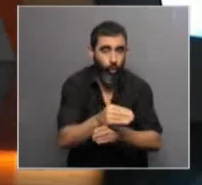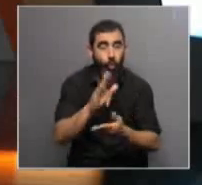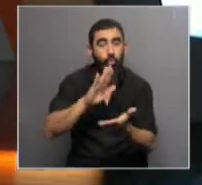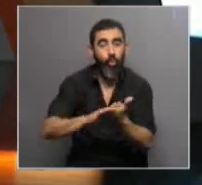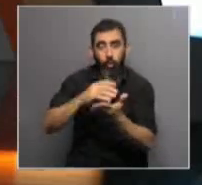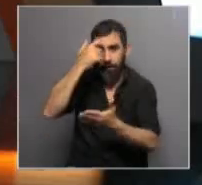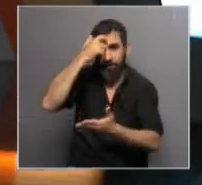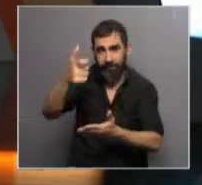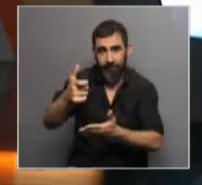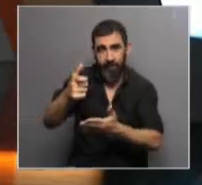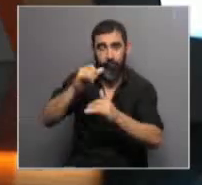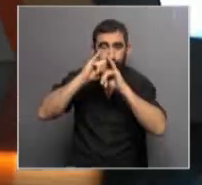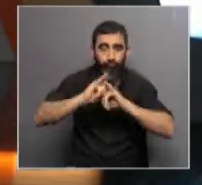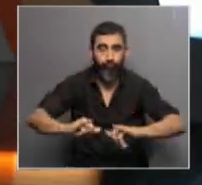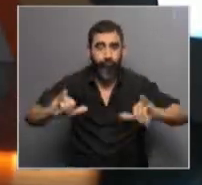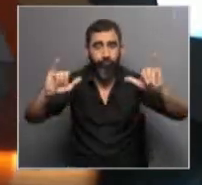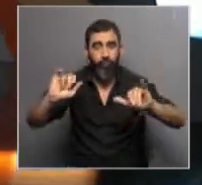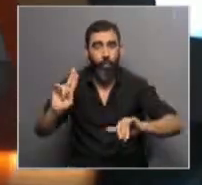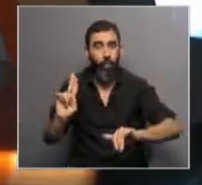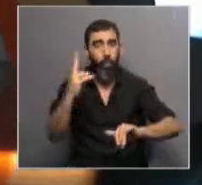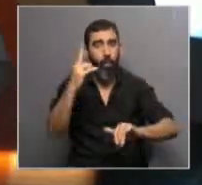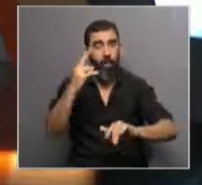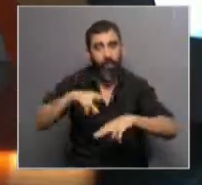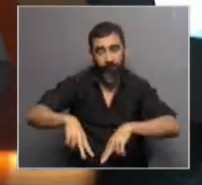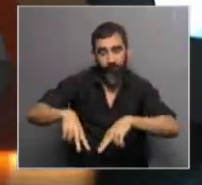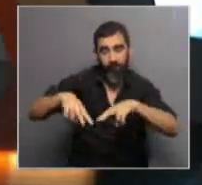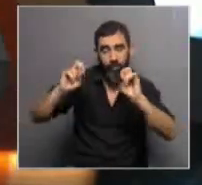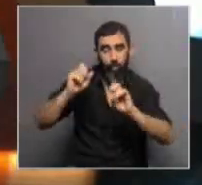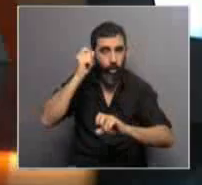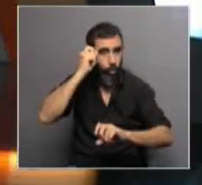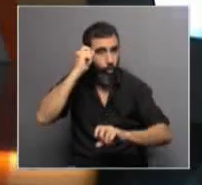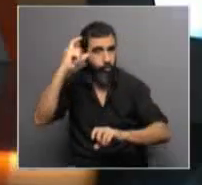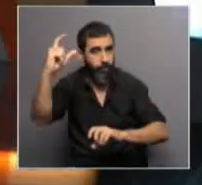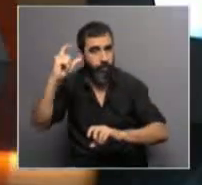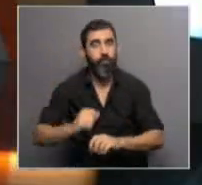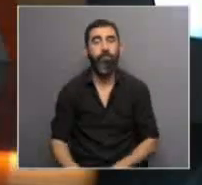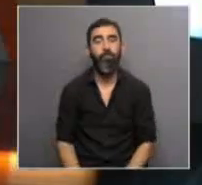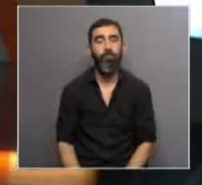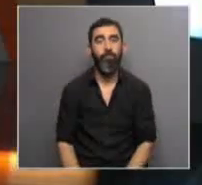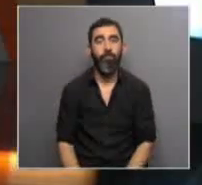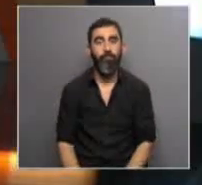sobre ciencia divulgando el uruguay de la investigación y el conocimiento